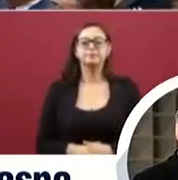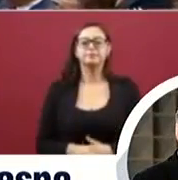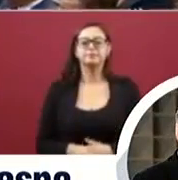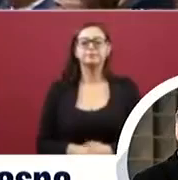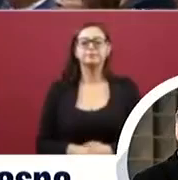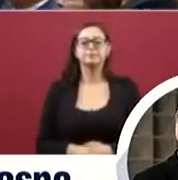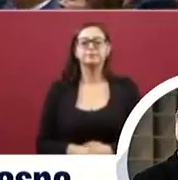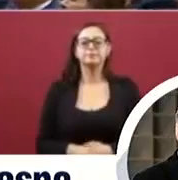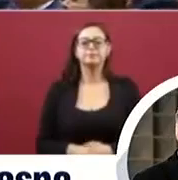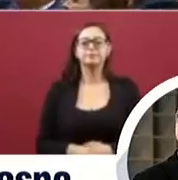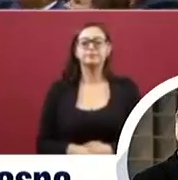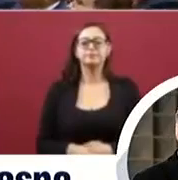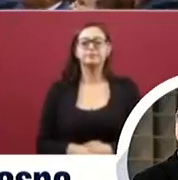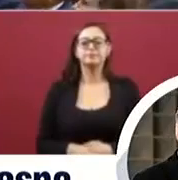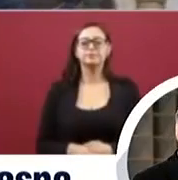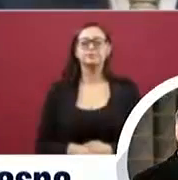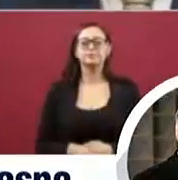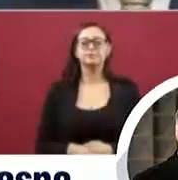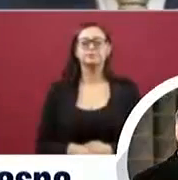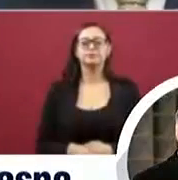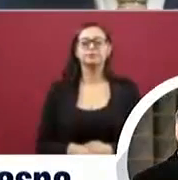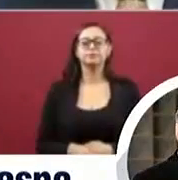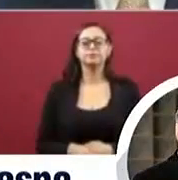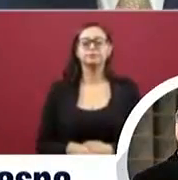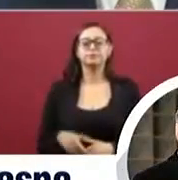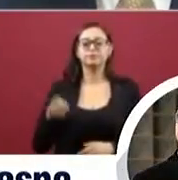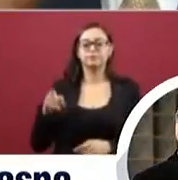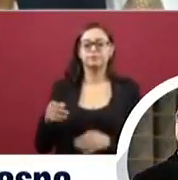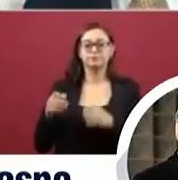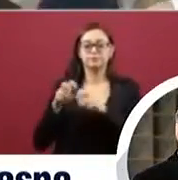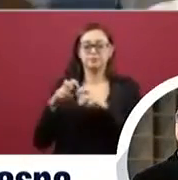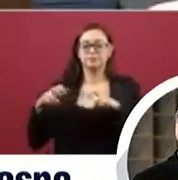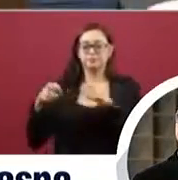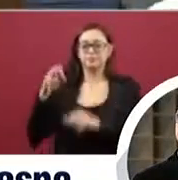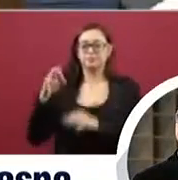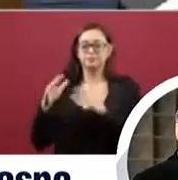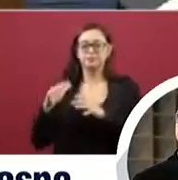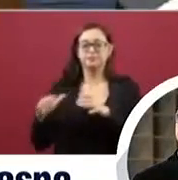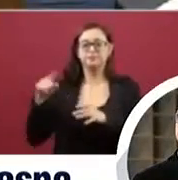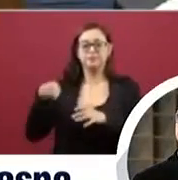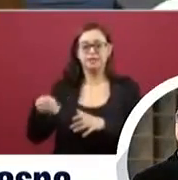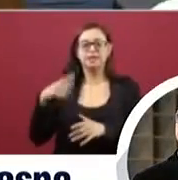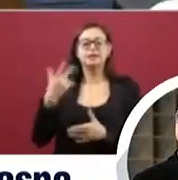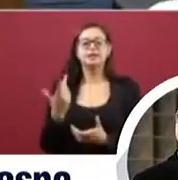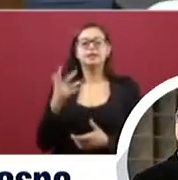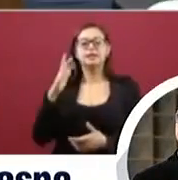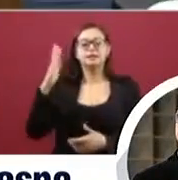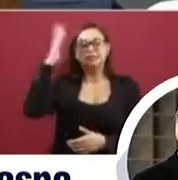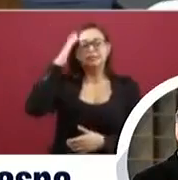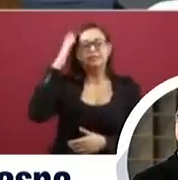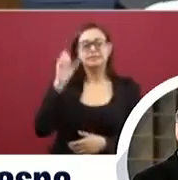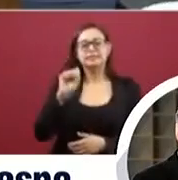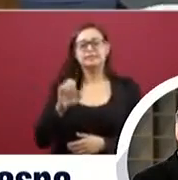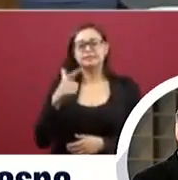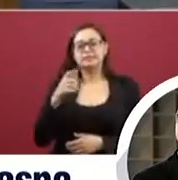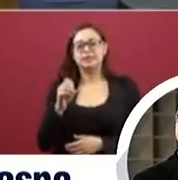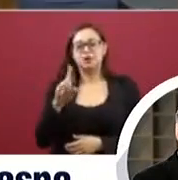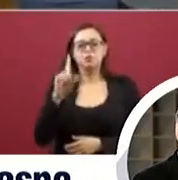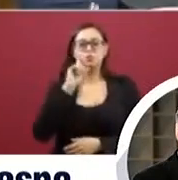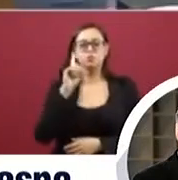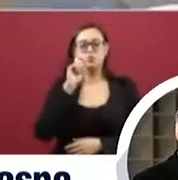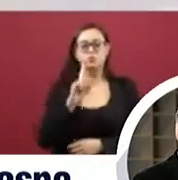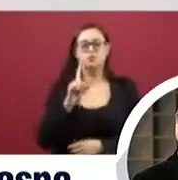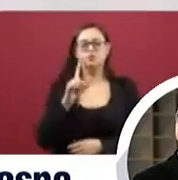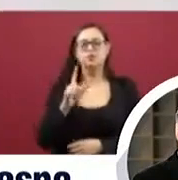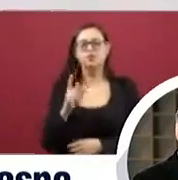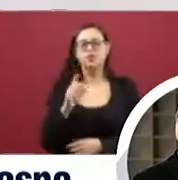de crecimiento también han bajado. Empezaron los pronósticos en 2.5, ahora van en menos de 2, en